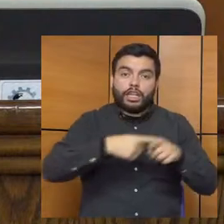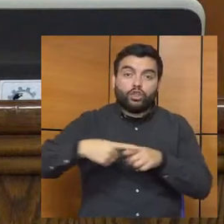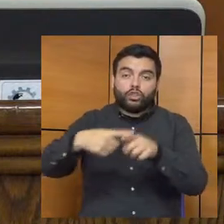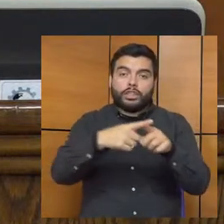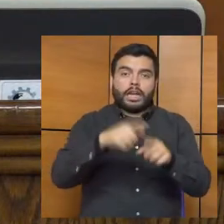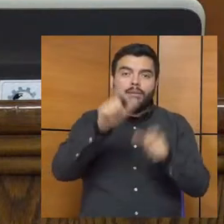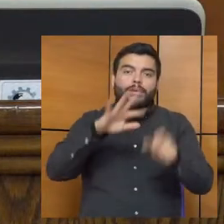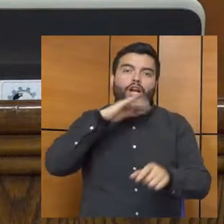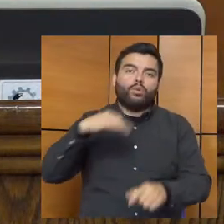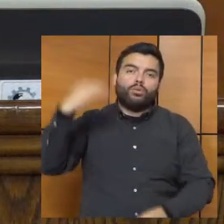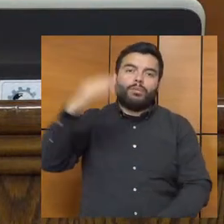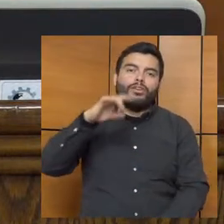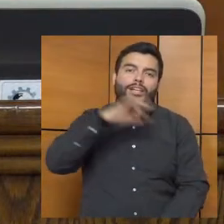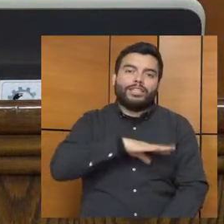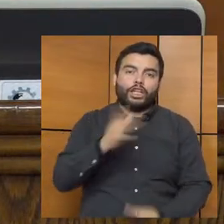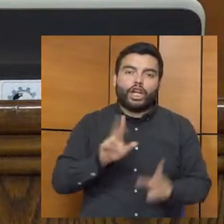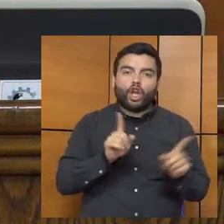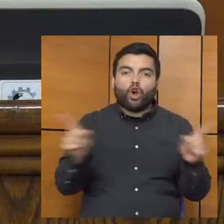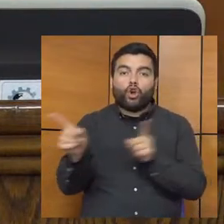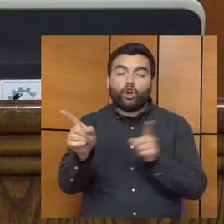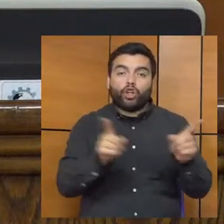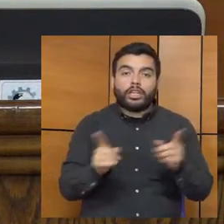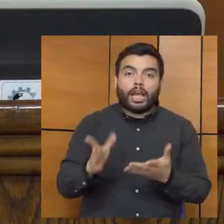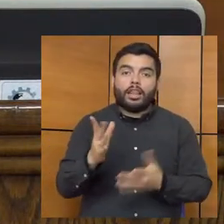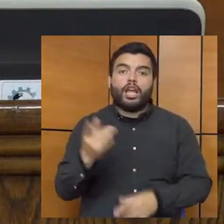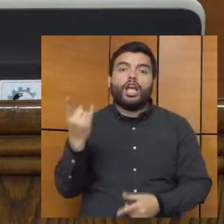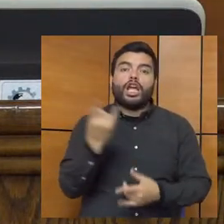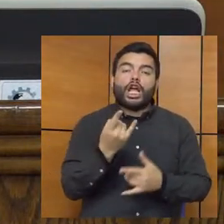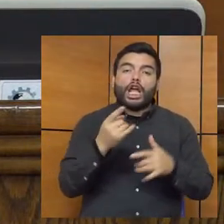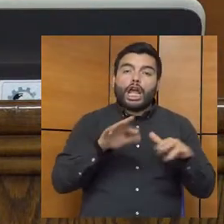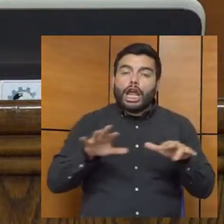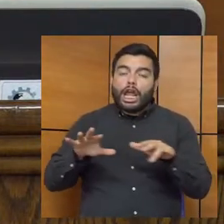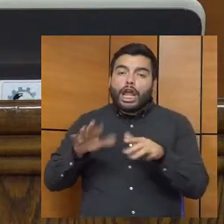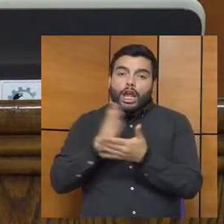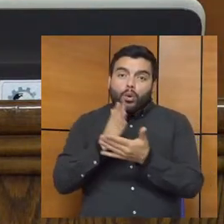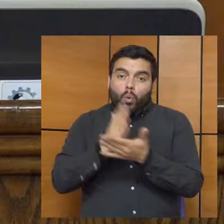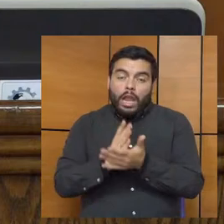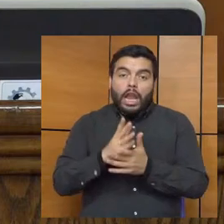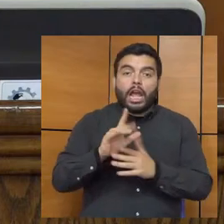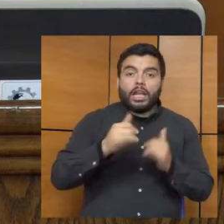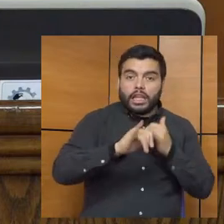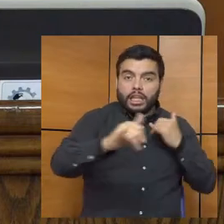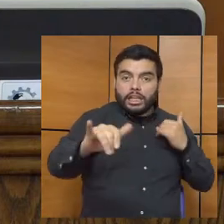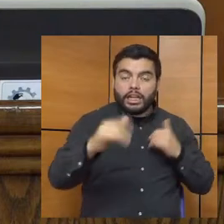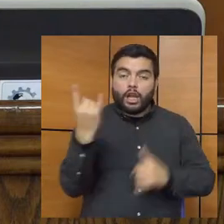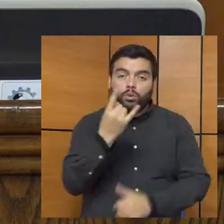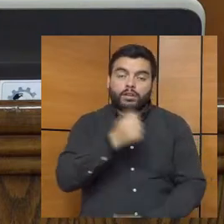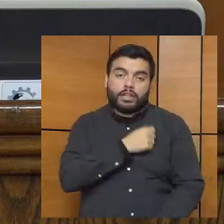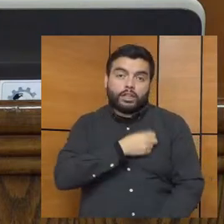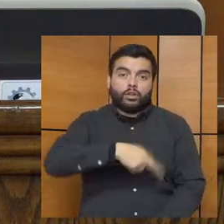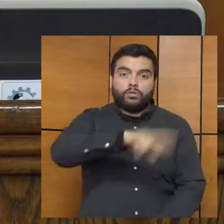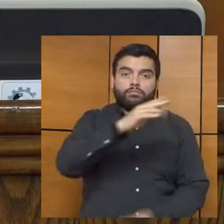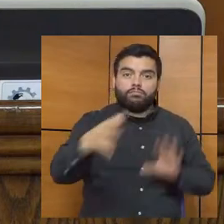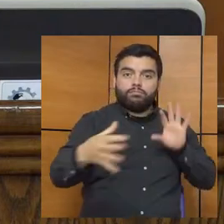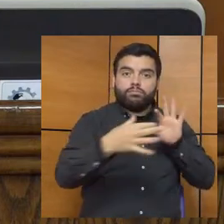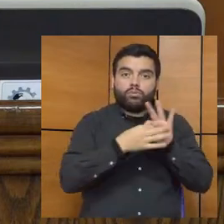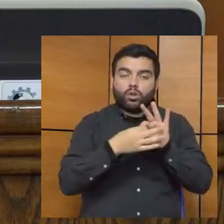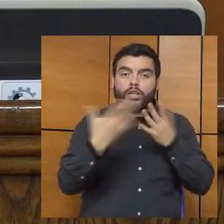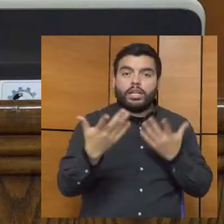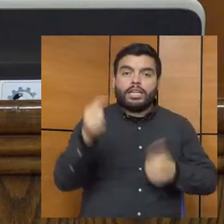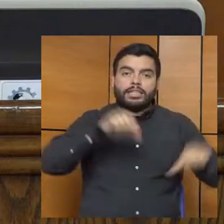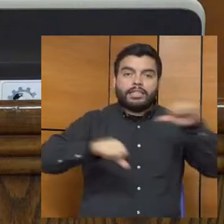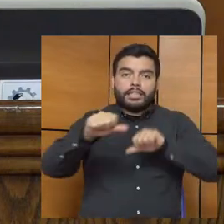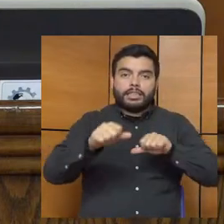Chile, actividad organizada en forma conjunta por la Escuela de Ingeniería de la Universidad Católica del Norte con la Facultad de Ciencias Empresariales